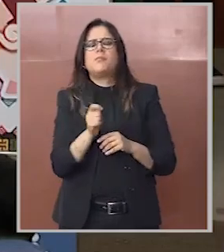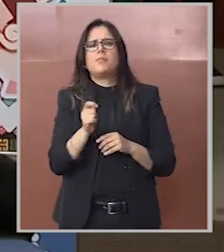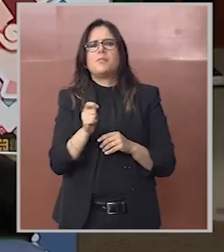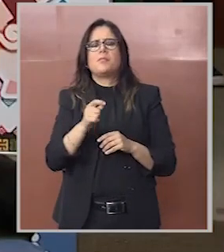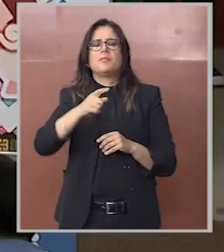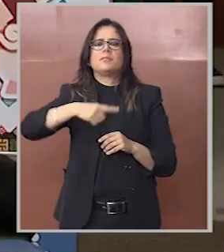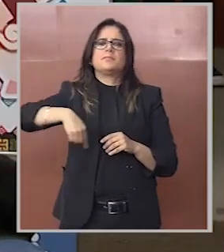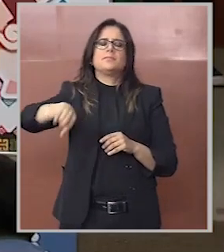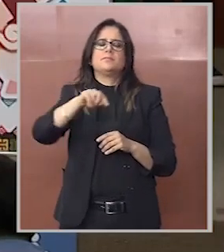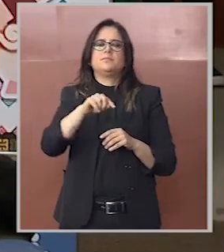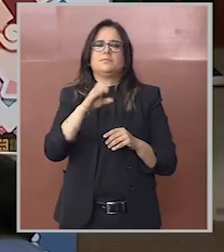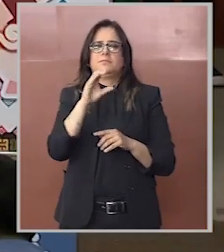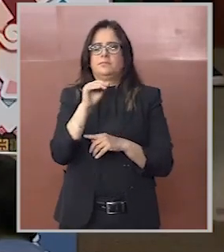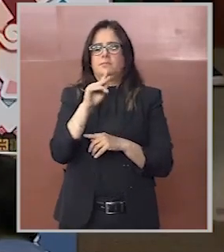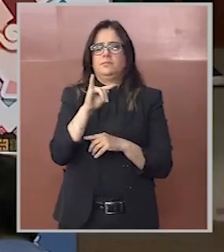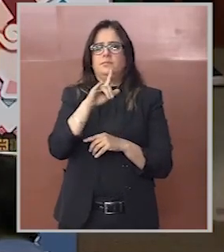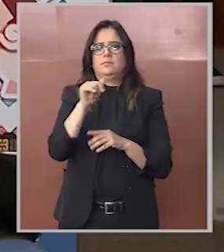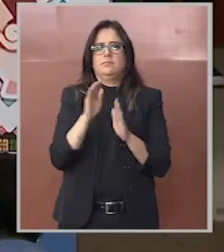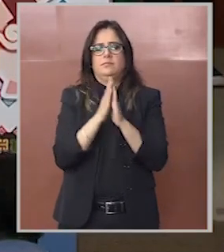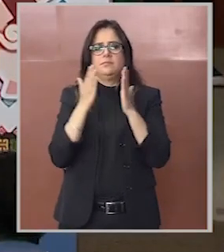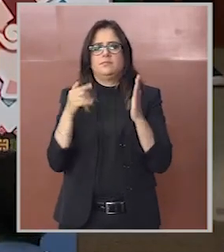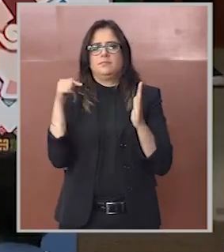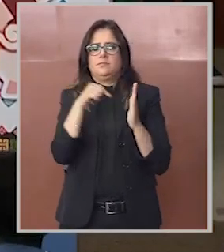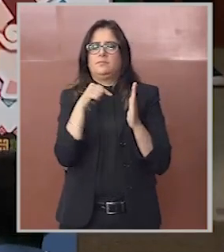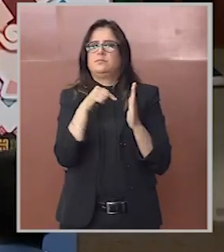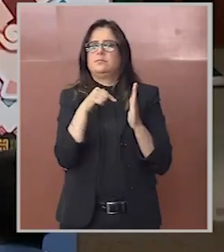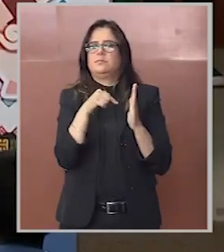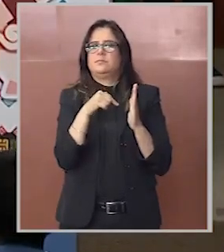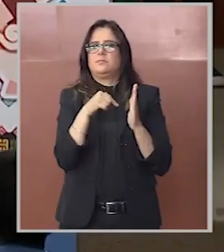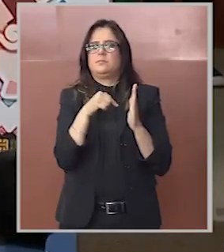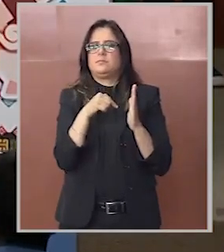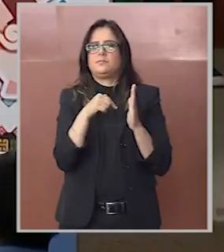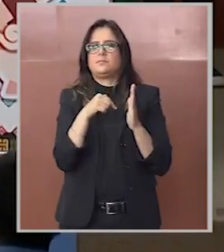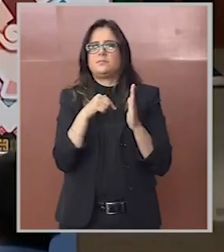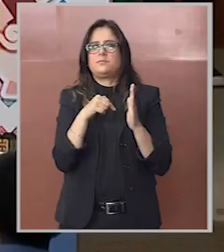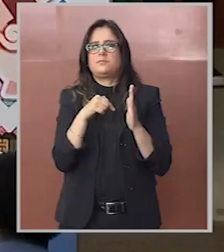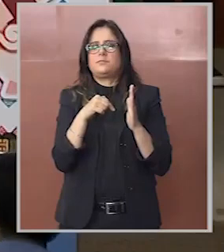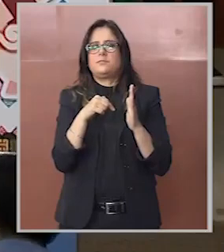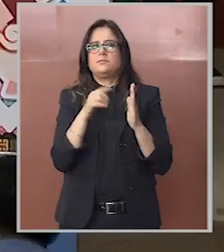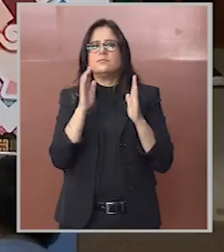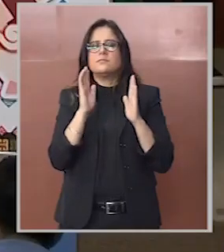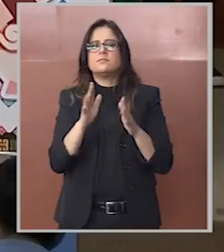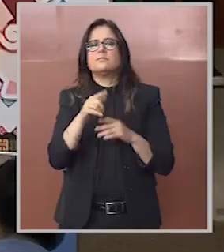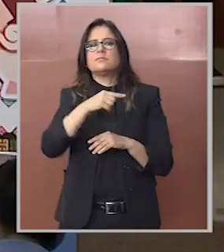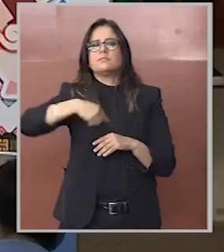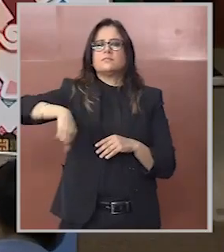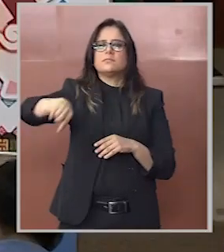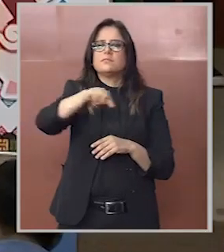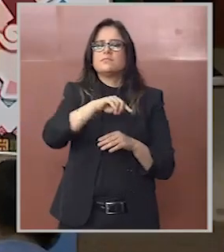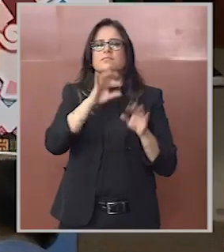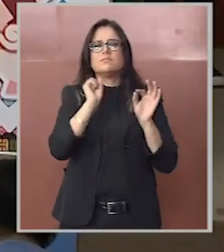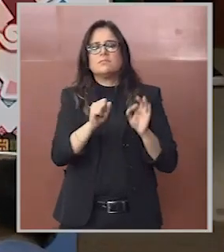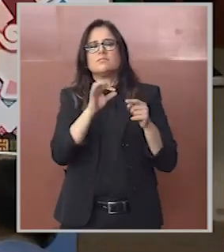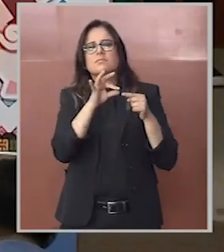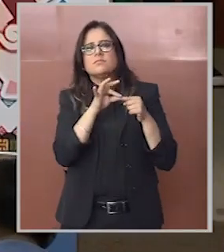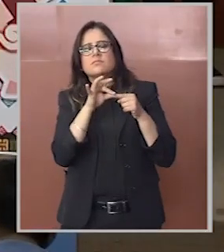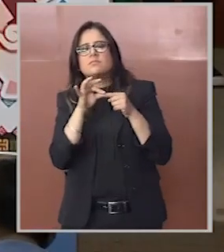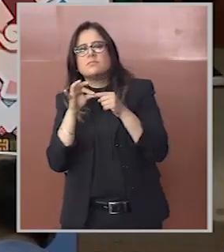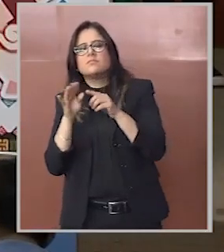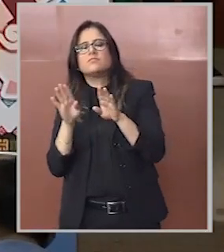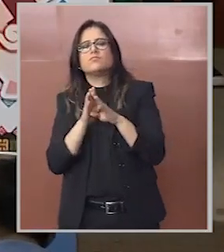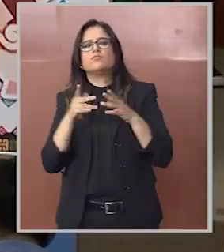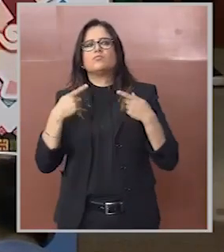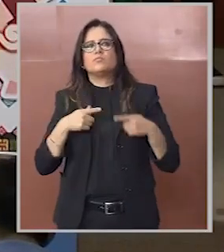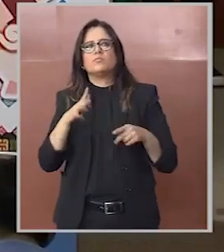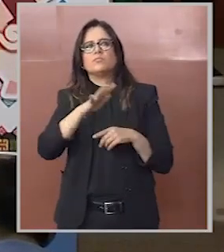esta cartilla Pues fue este llevada pues este con con con la con la población con organizaciones